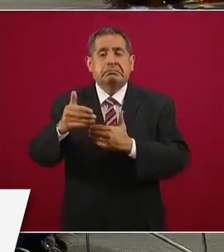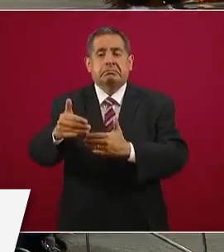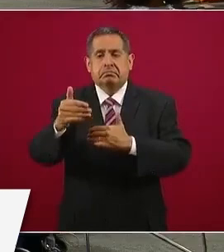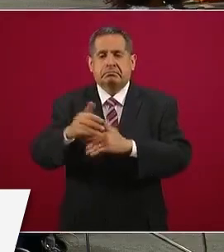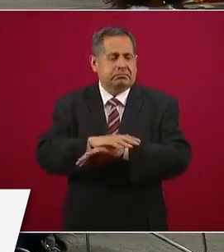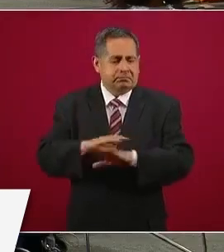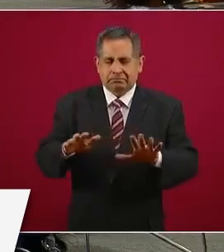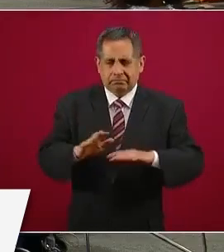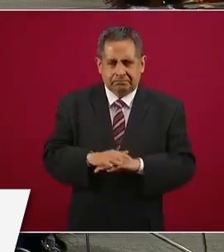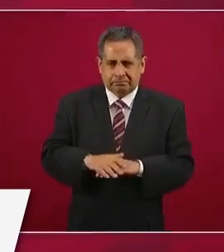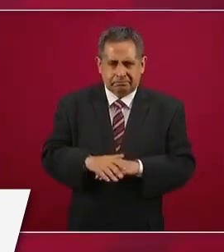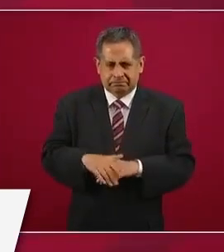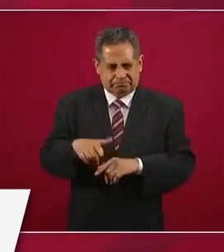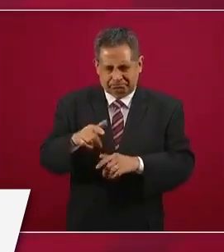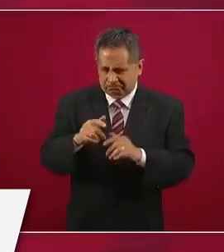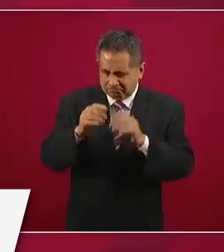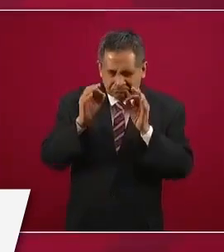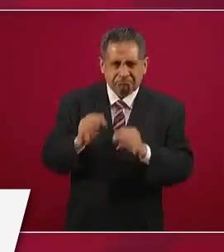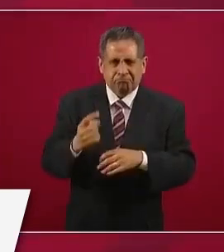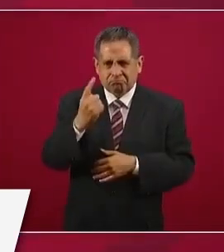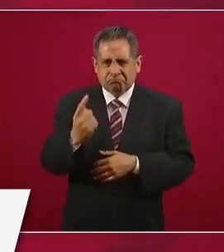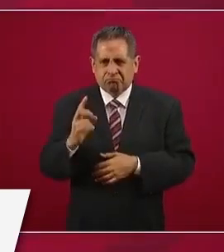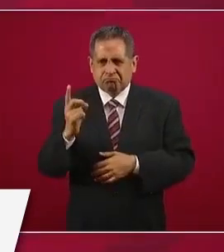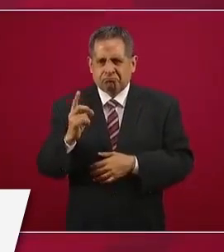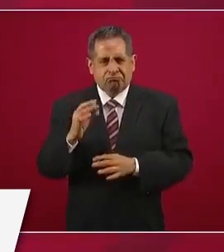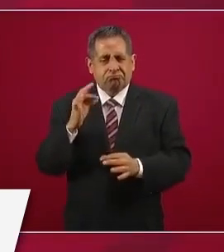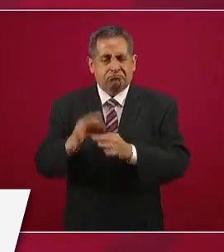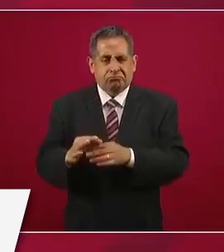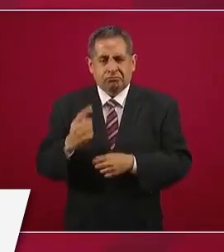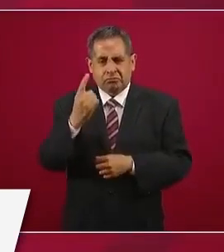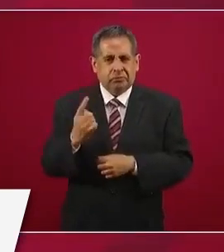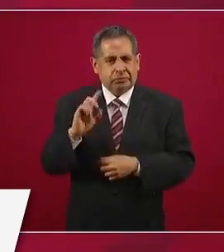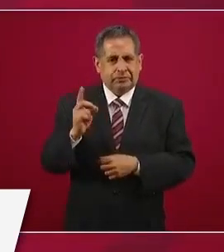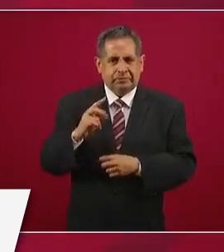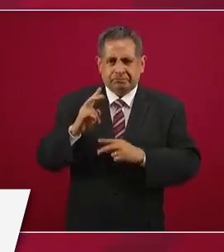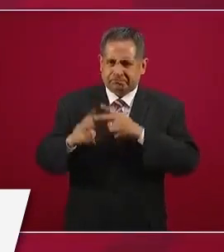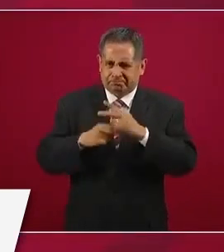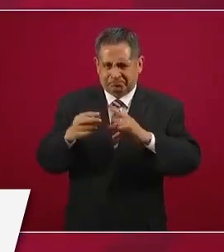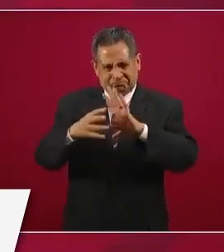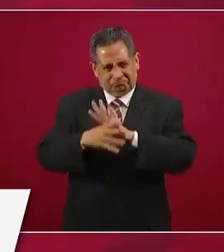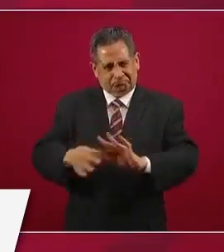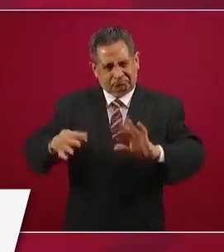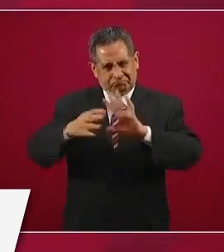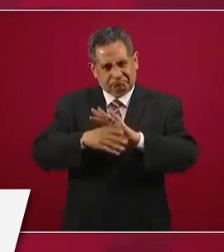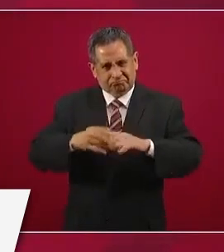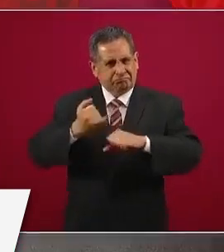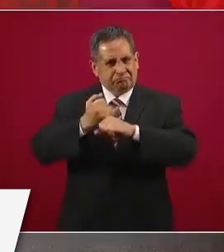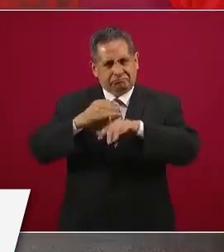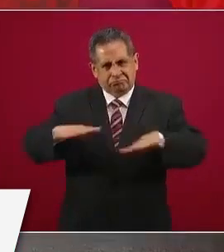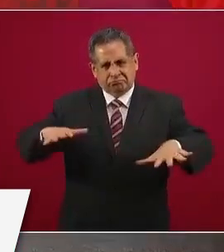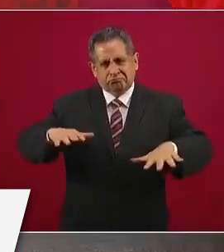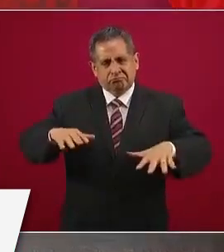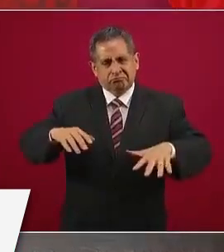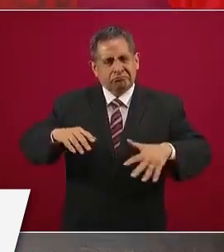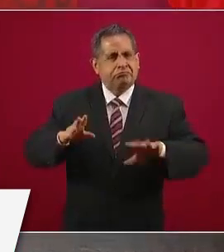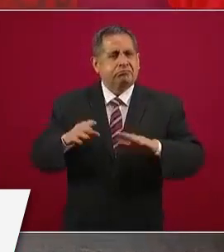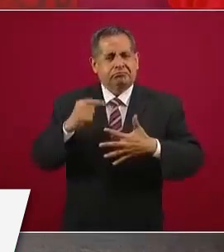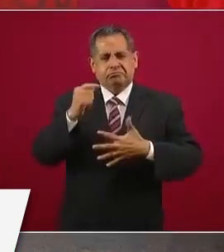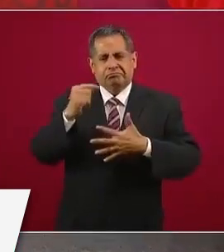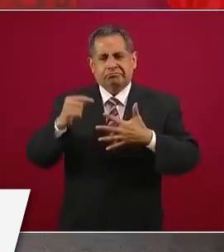vamos a pedir más tiempo. El 1 de diciembre voy a informar cómo